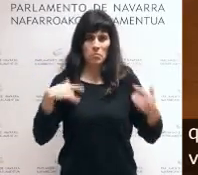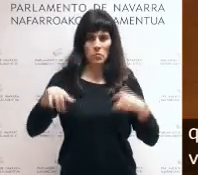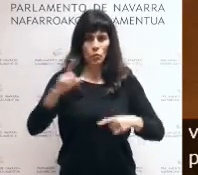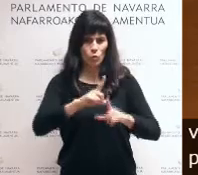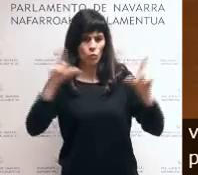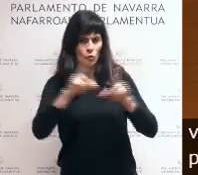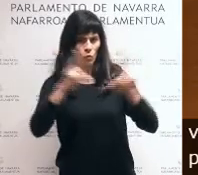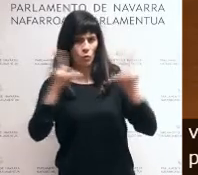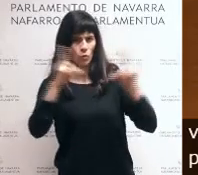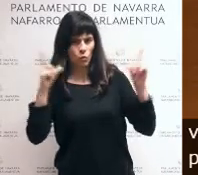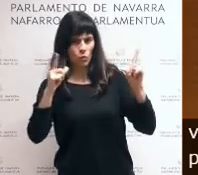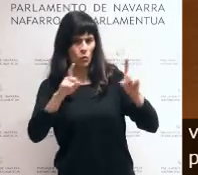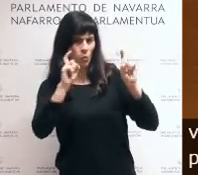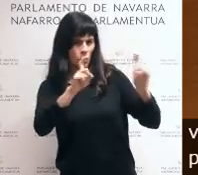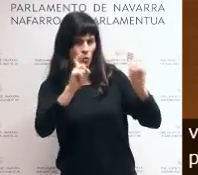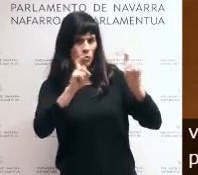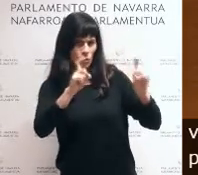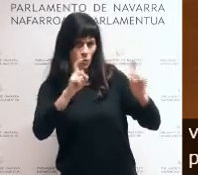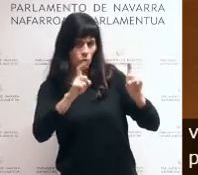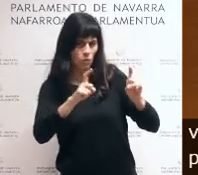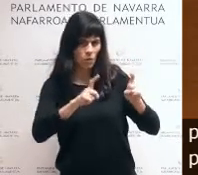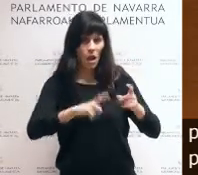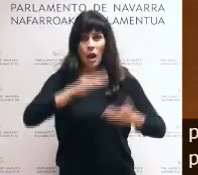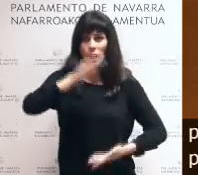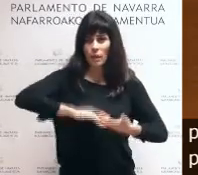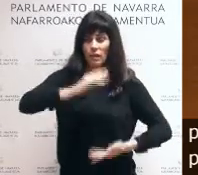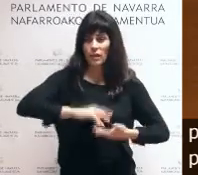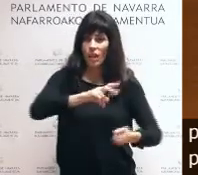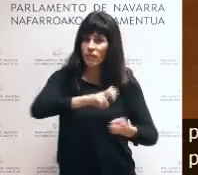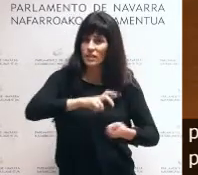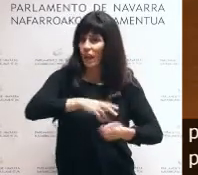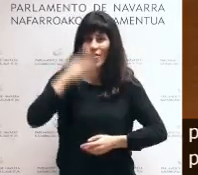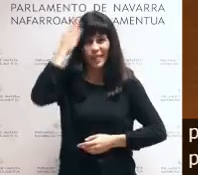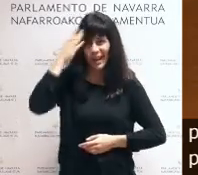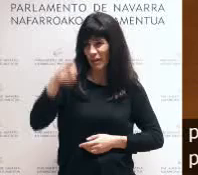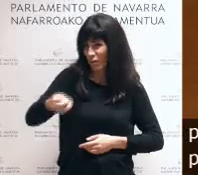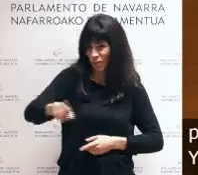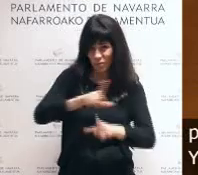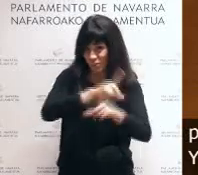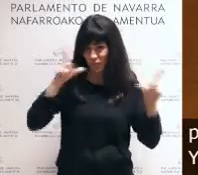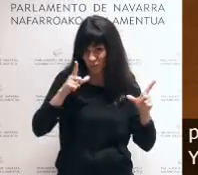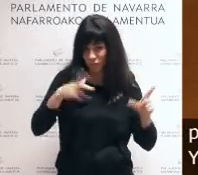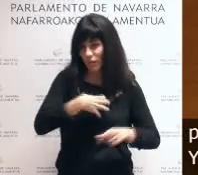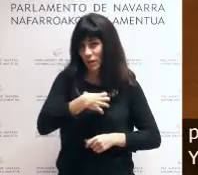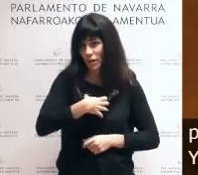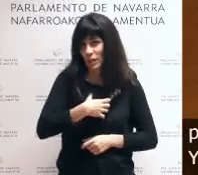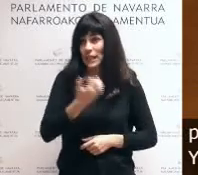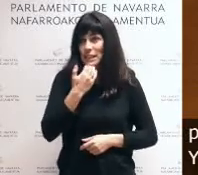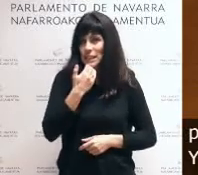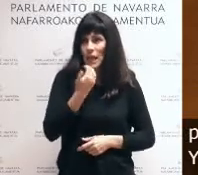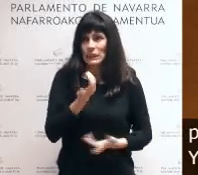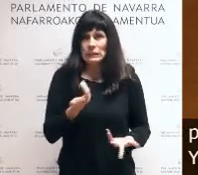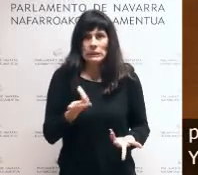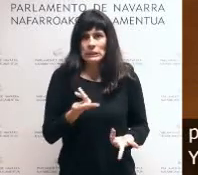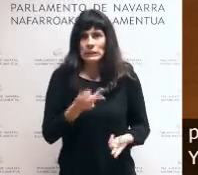administrar correctamente la potestad tributaria de Navarra. Y cuando están un poco acorralados desde el punto de vista argumental,